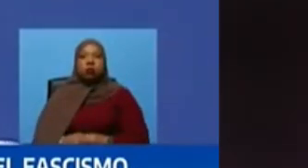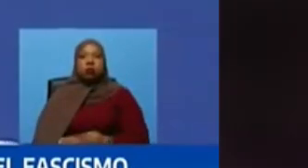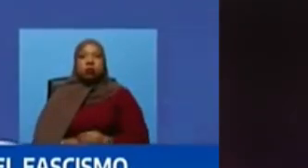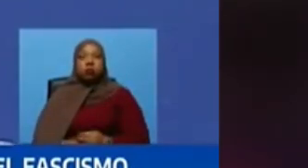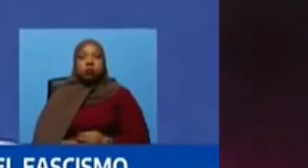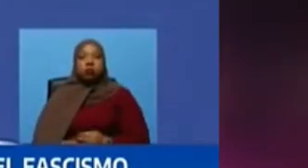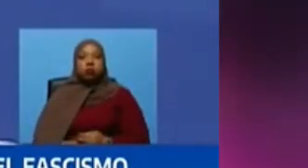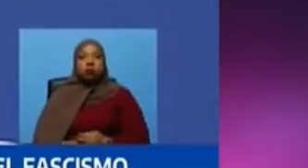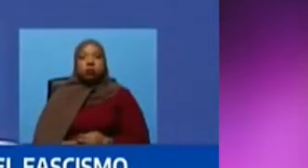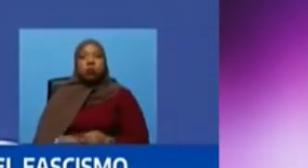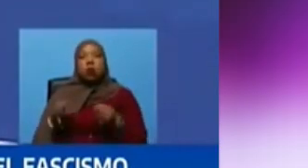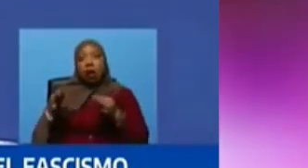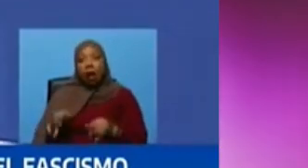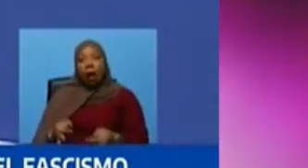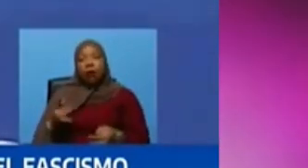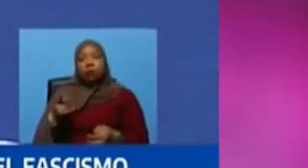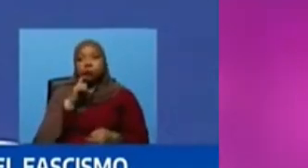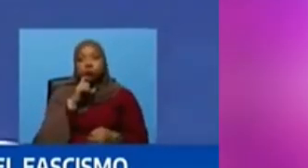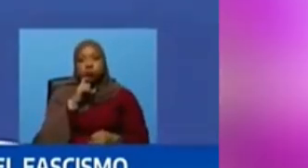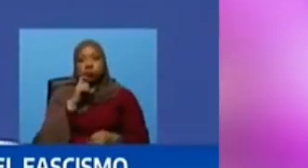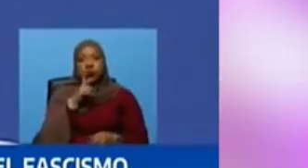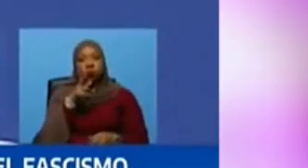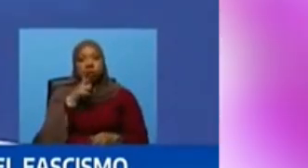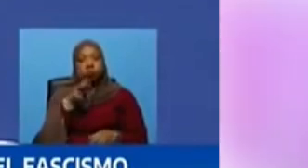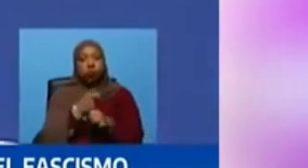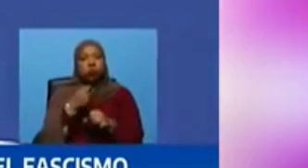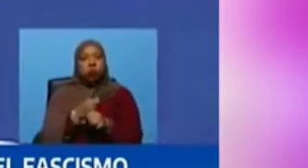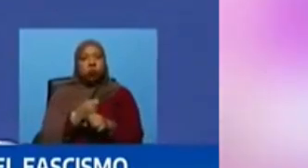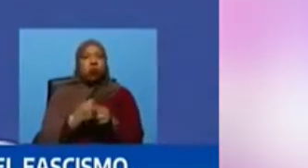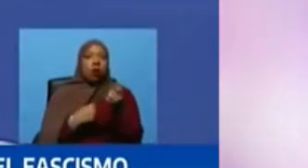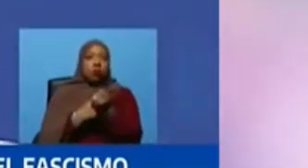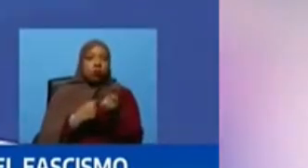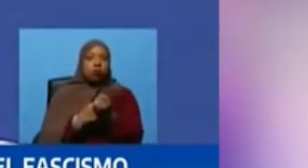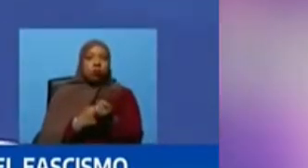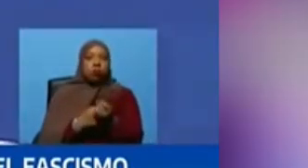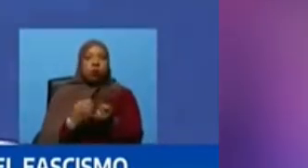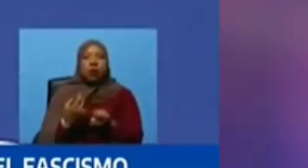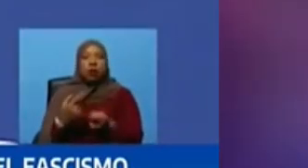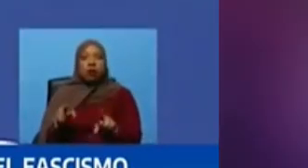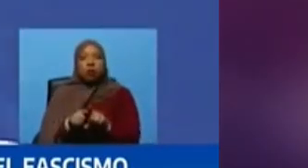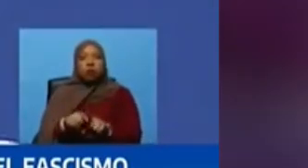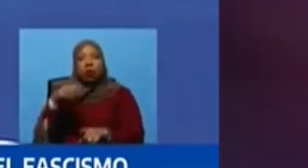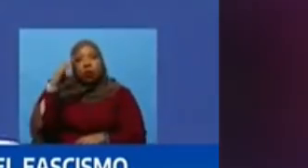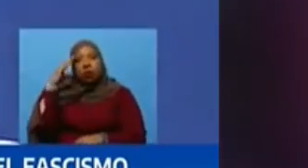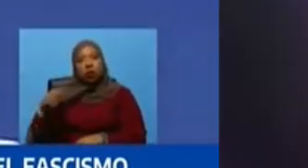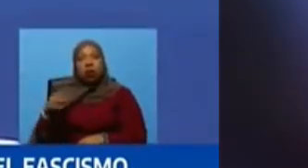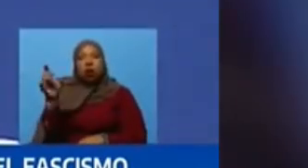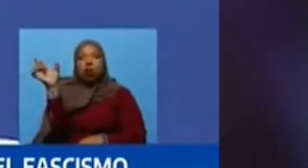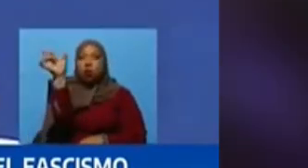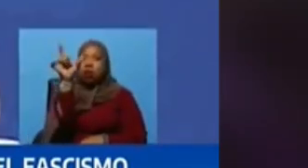hasta que se ganaron una fracción fascista con el apoyo de Hitler, Mussolini. Y la